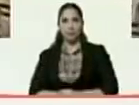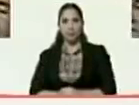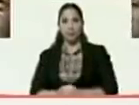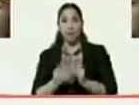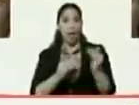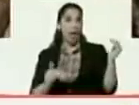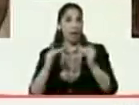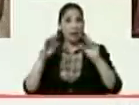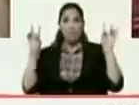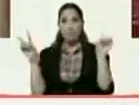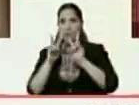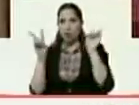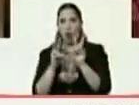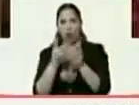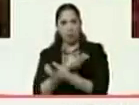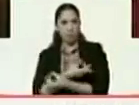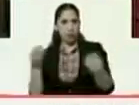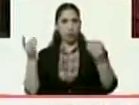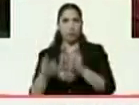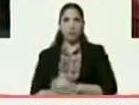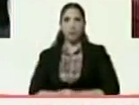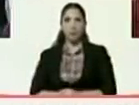Alcance la victoria definitiva,